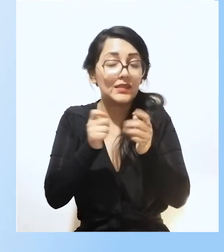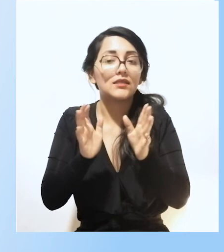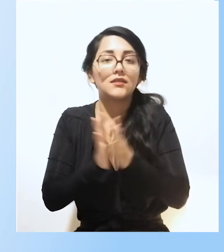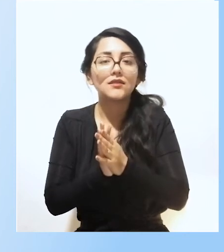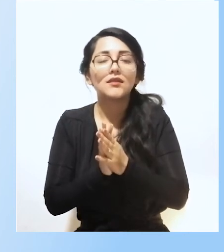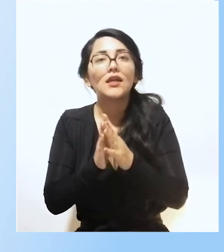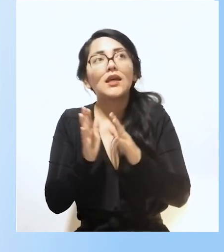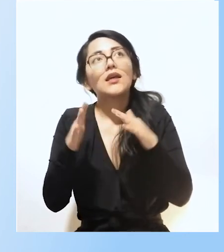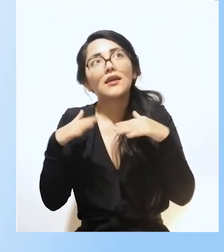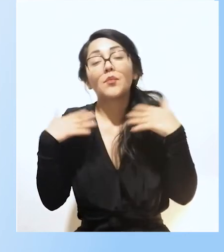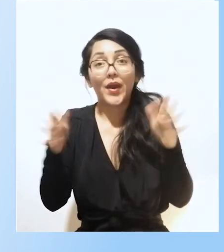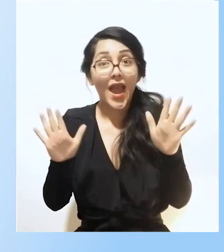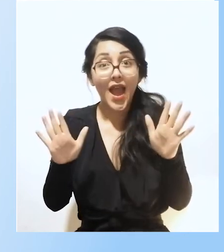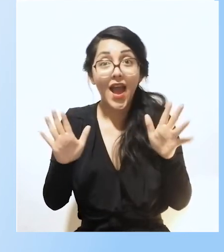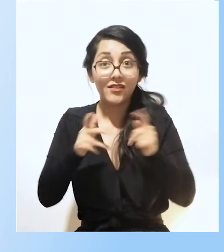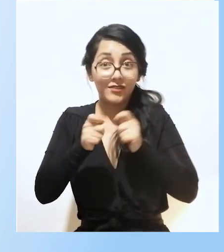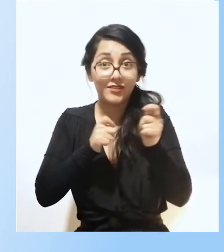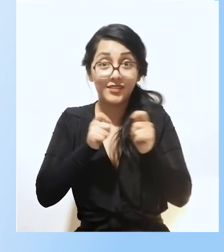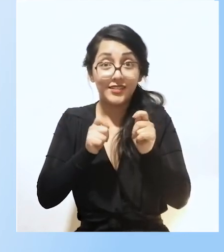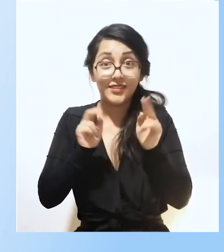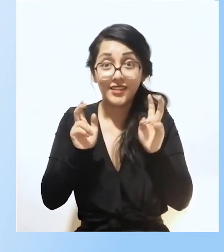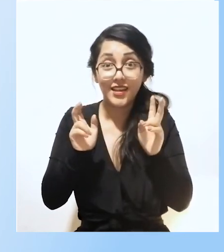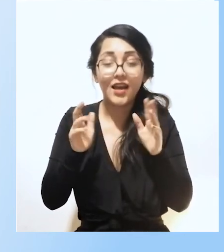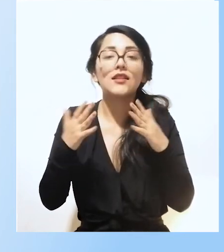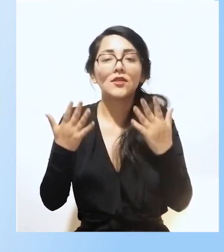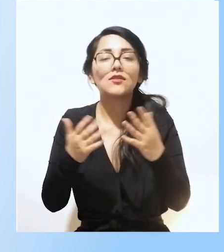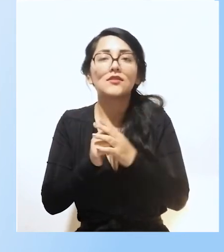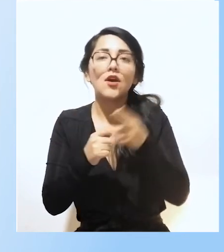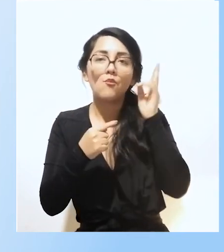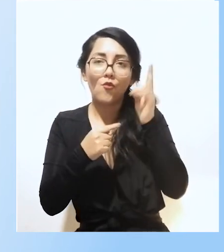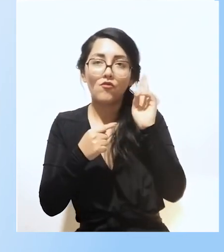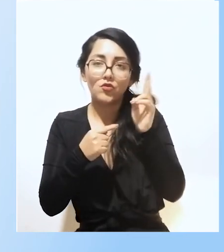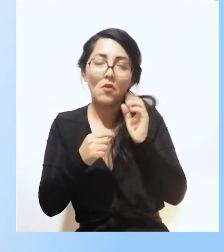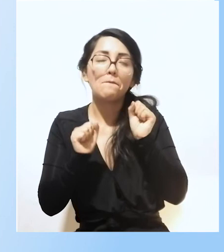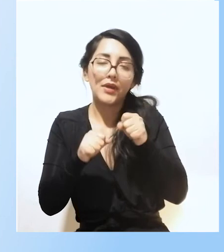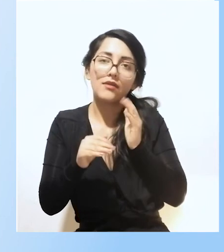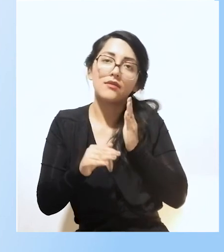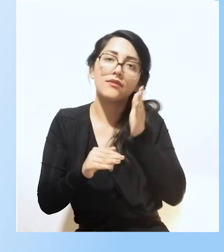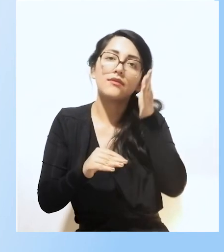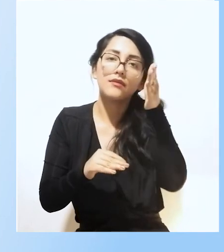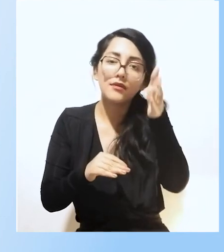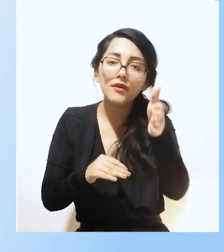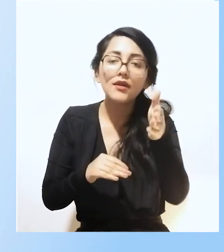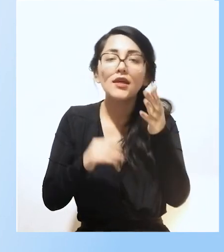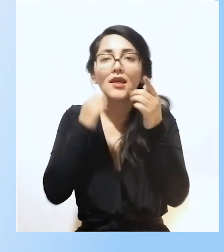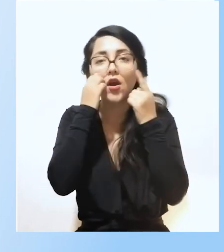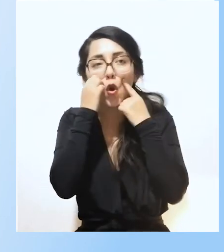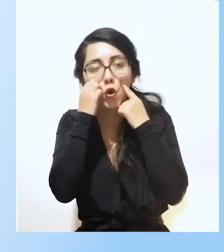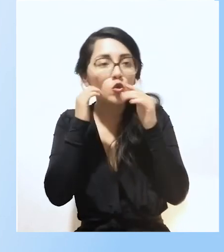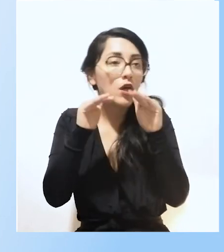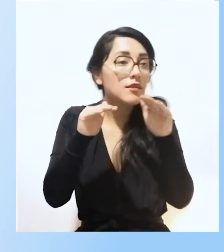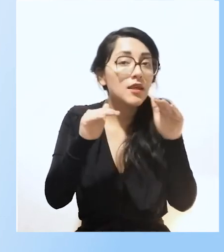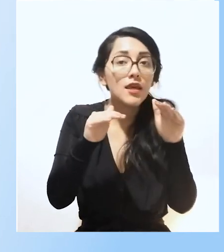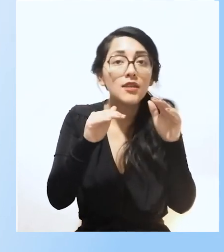una vez ya controlado esto, como digo, ¿no?, enviar al profesional que conozca bien al